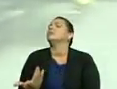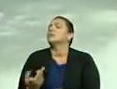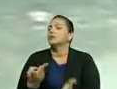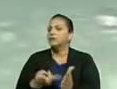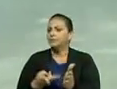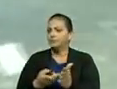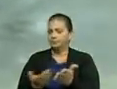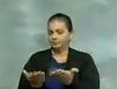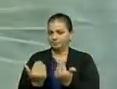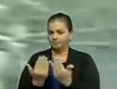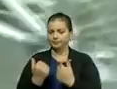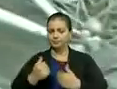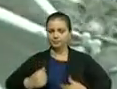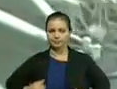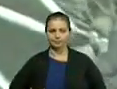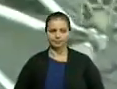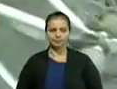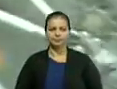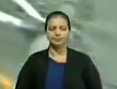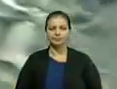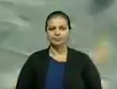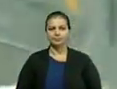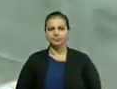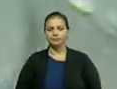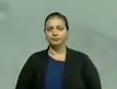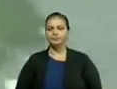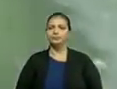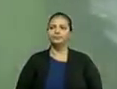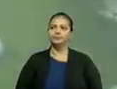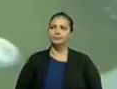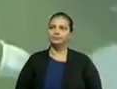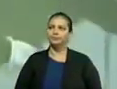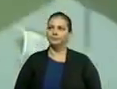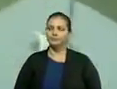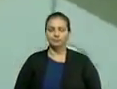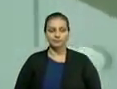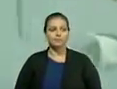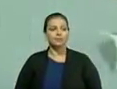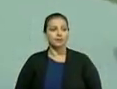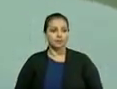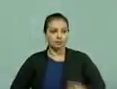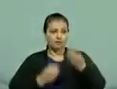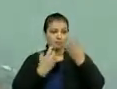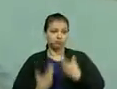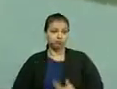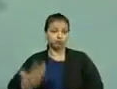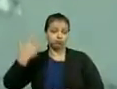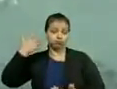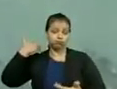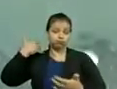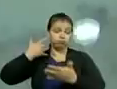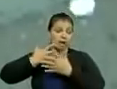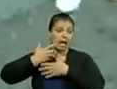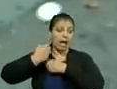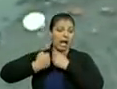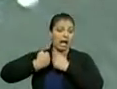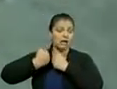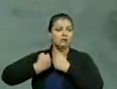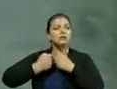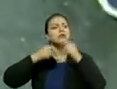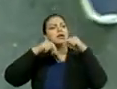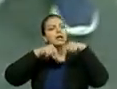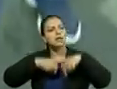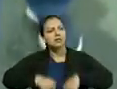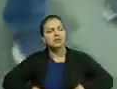qué problema es que acontece acá y qué ayuda han tenido. Bueno, hace varios años venimos sufriendo el problema de